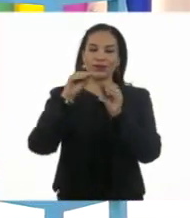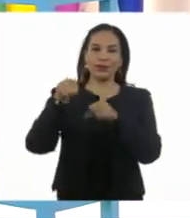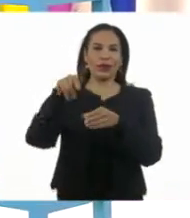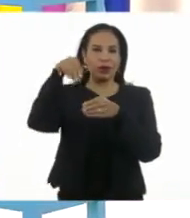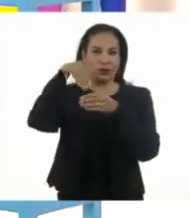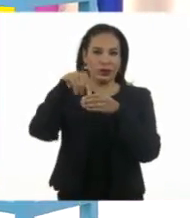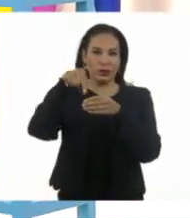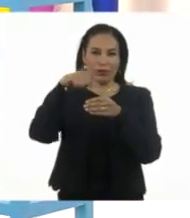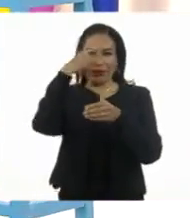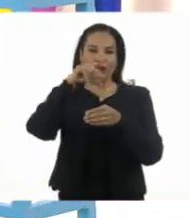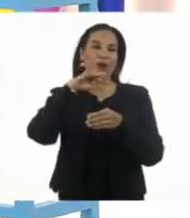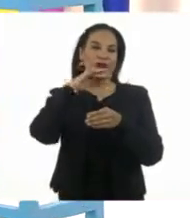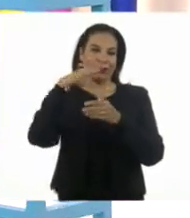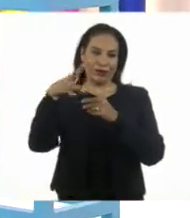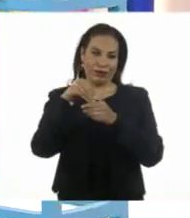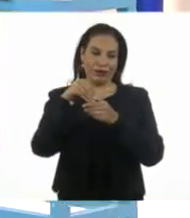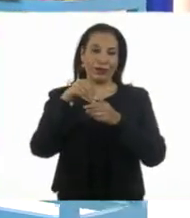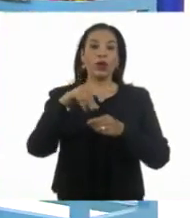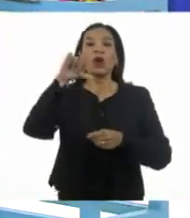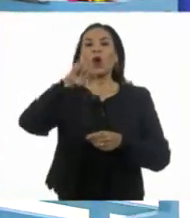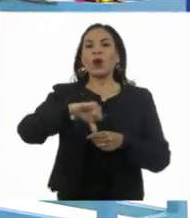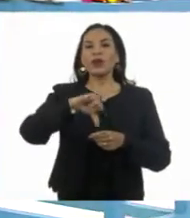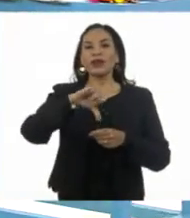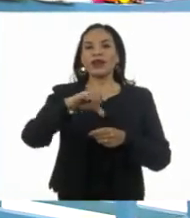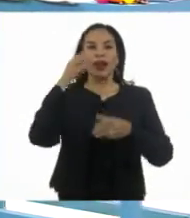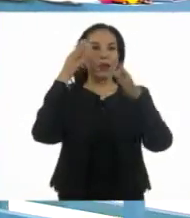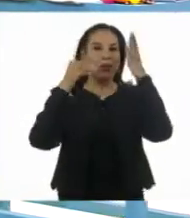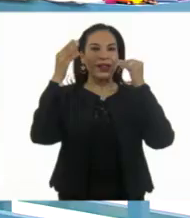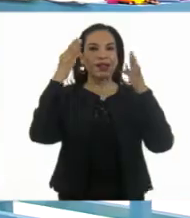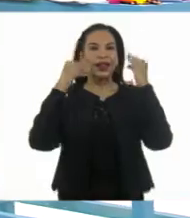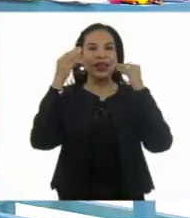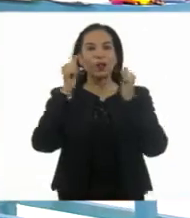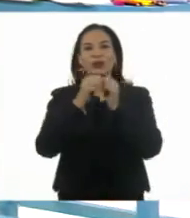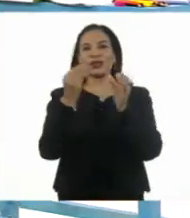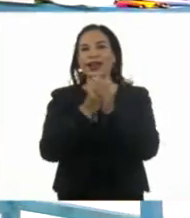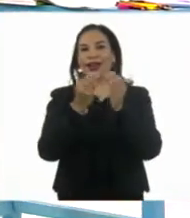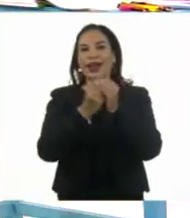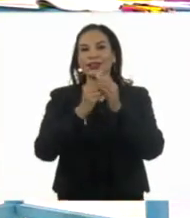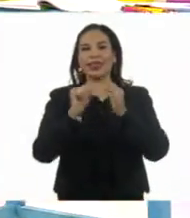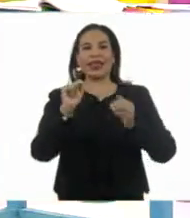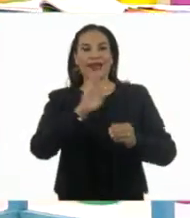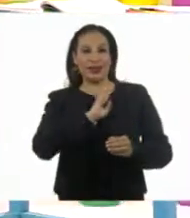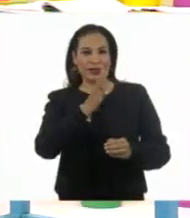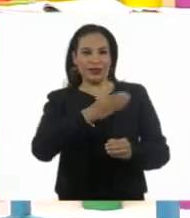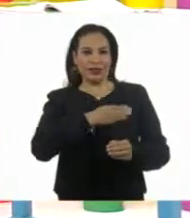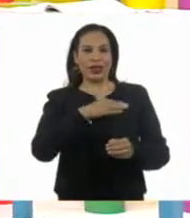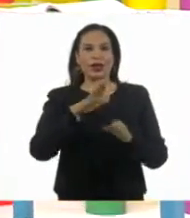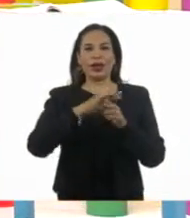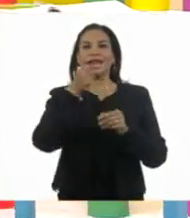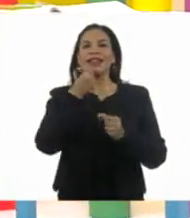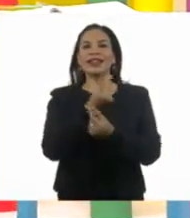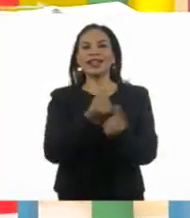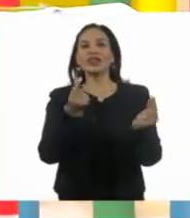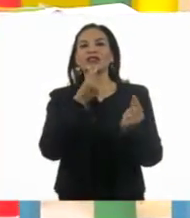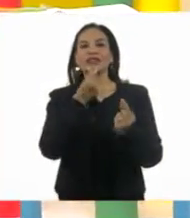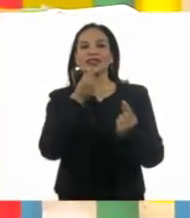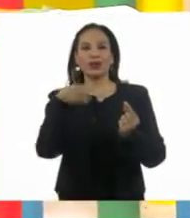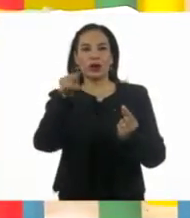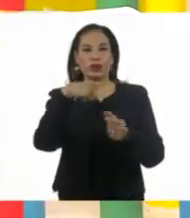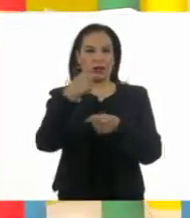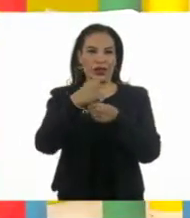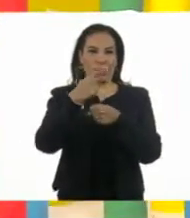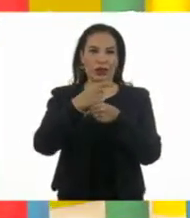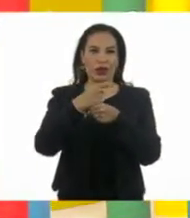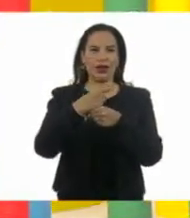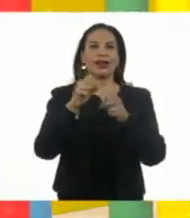en un lugar donde no se ensucie. Hoy aprenderemos con la clase de lengua materna para las niñas y niños de primer grado y